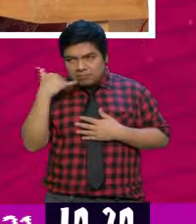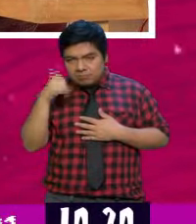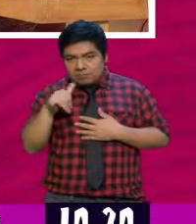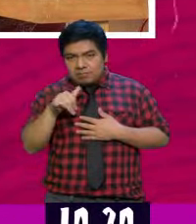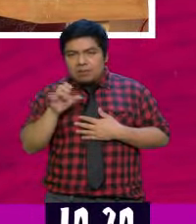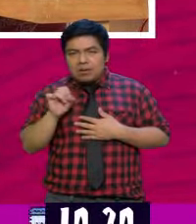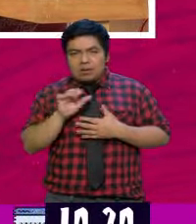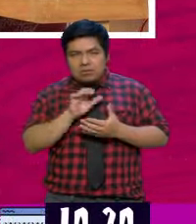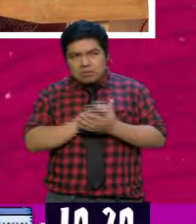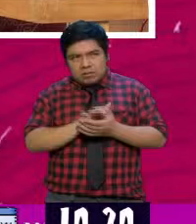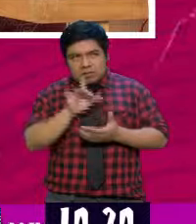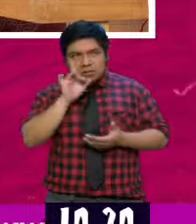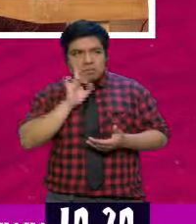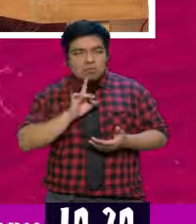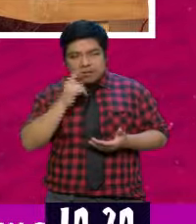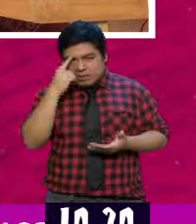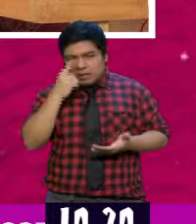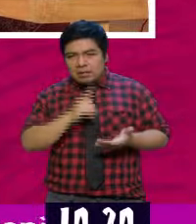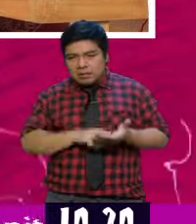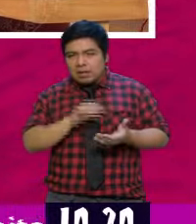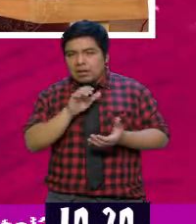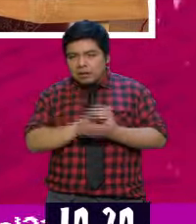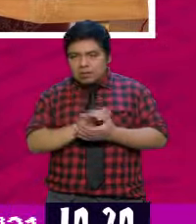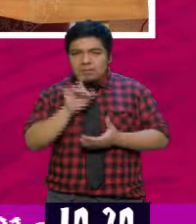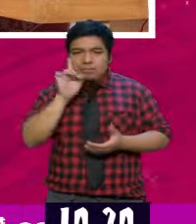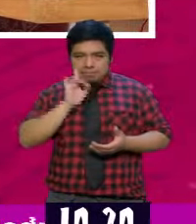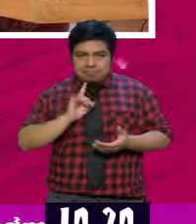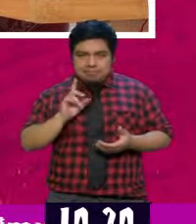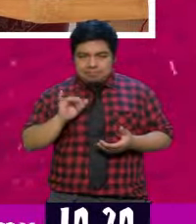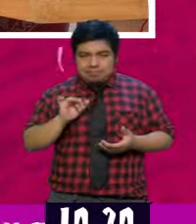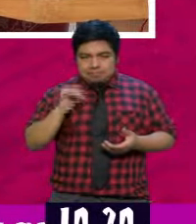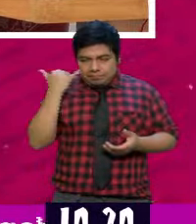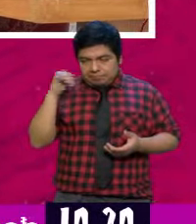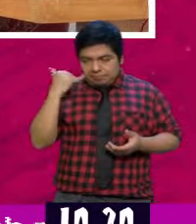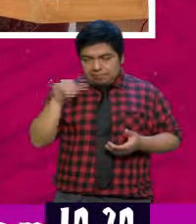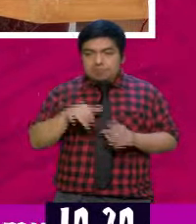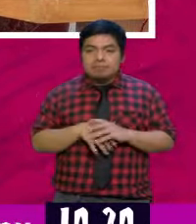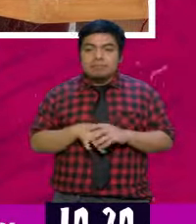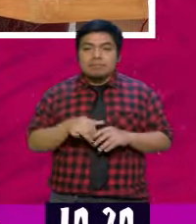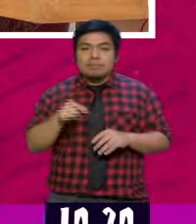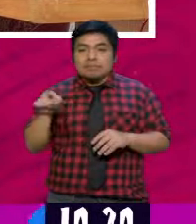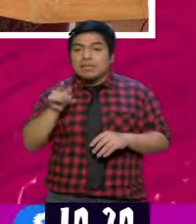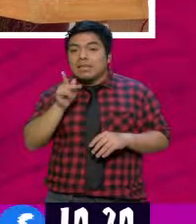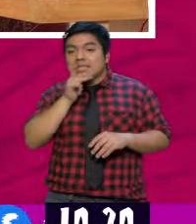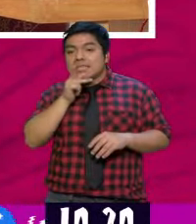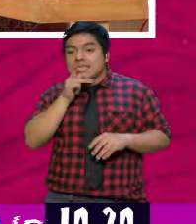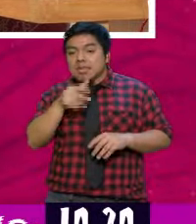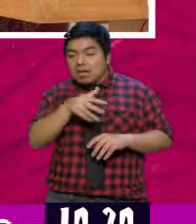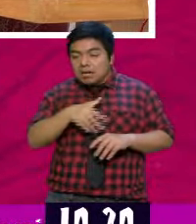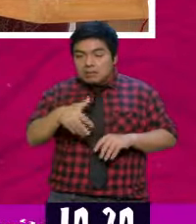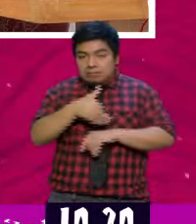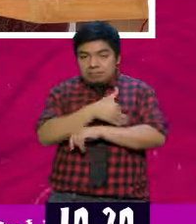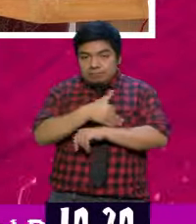su esposa era la que era yo yucateca? Creo que su esposa, señora. Ay, no sé. No, oiga. Que además es padre de toda una familia. De